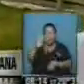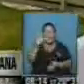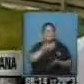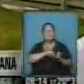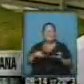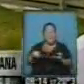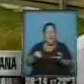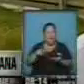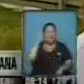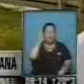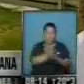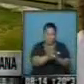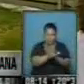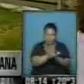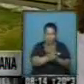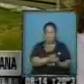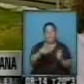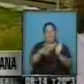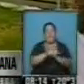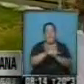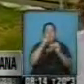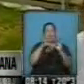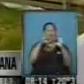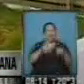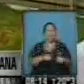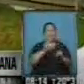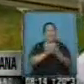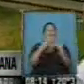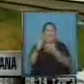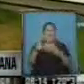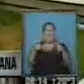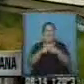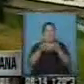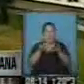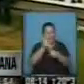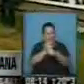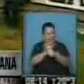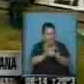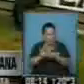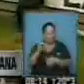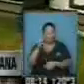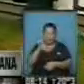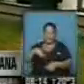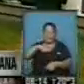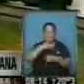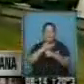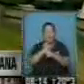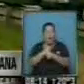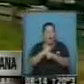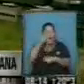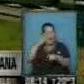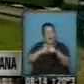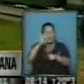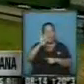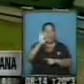Senado sancione definitivamente una ley de expropiación en favor de la cooperativa que la está llevando adelante. Así es, los trabajadores de la ex